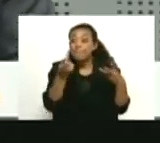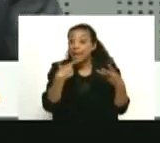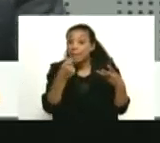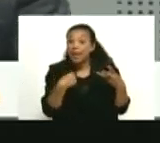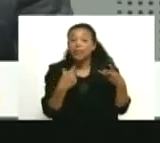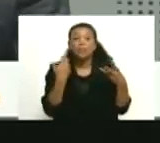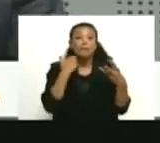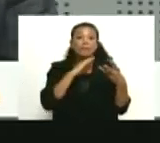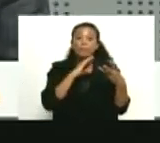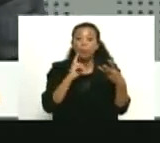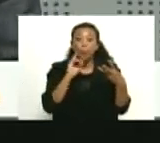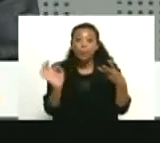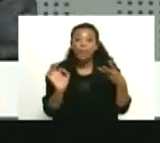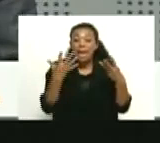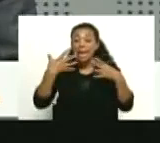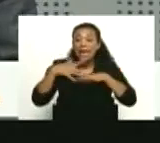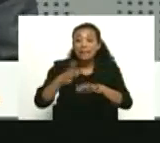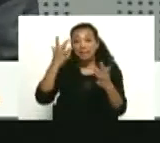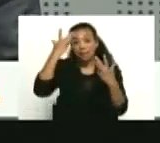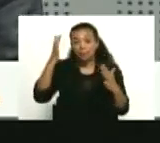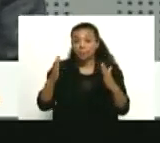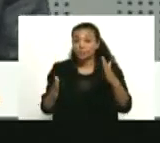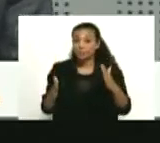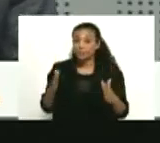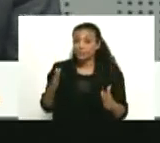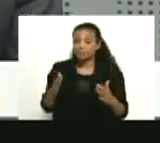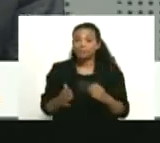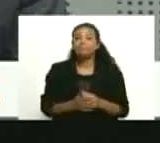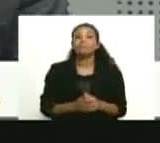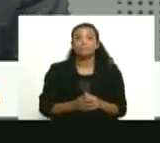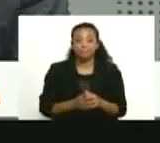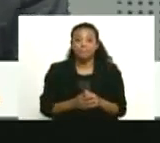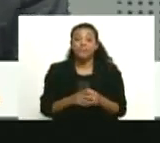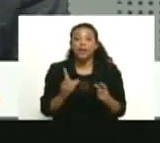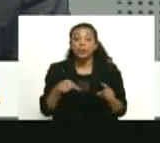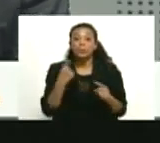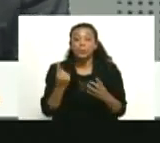medicamentos y la inteligencia artificial. Dos,